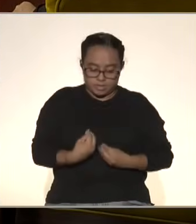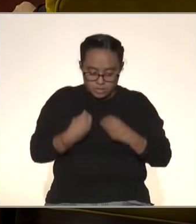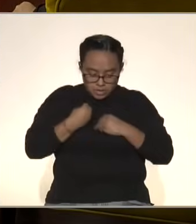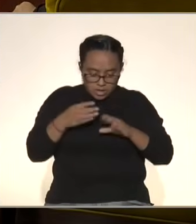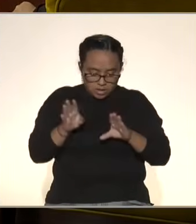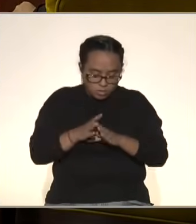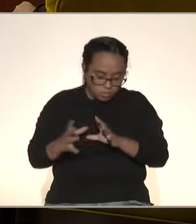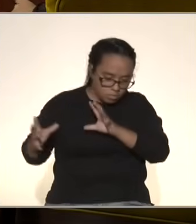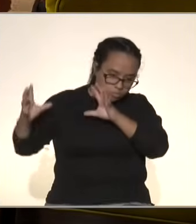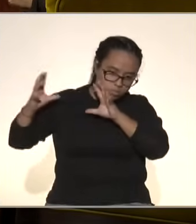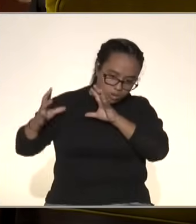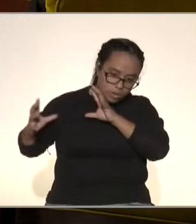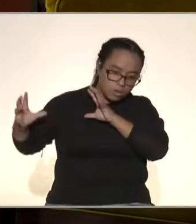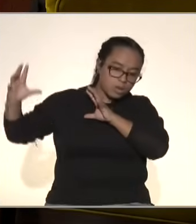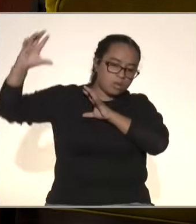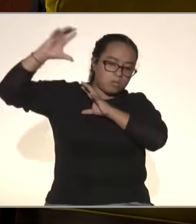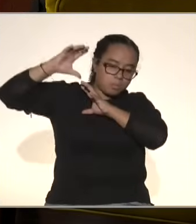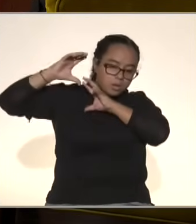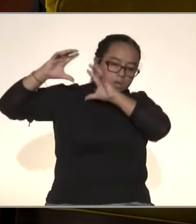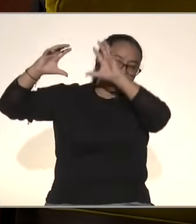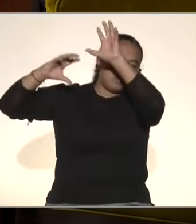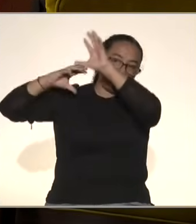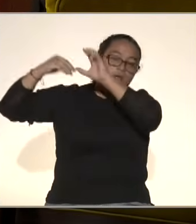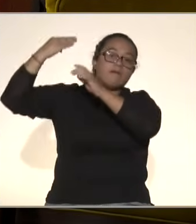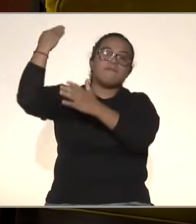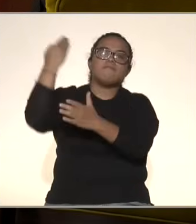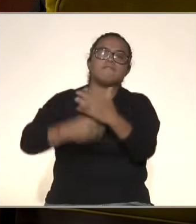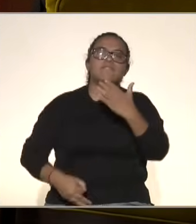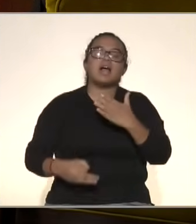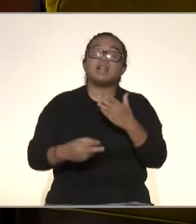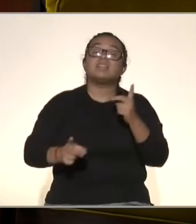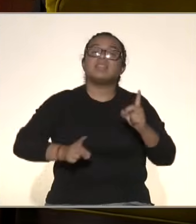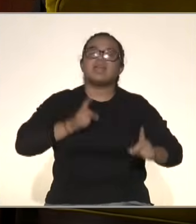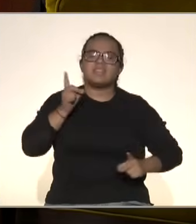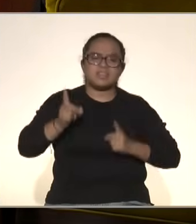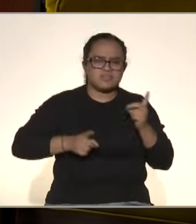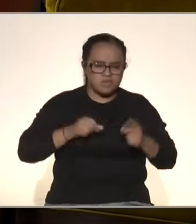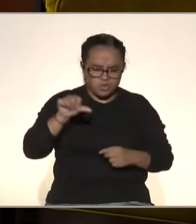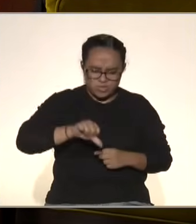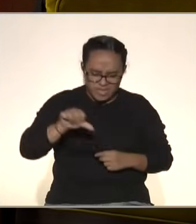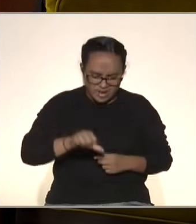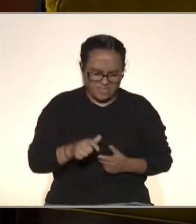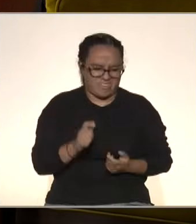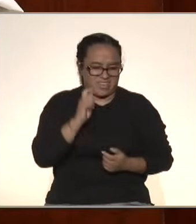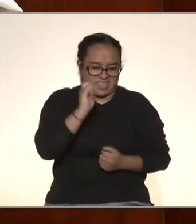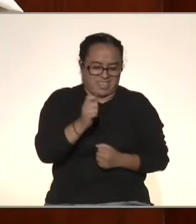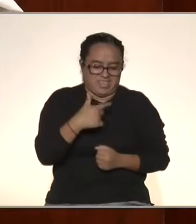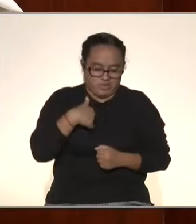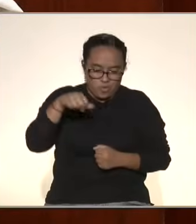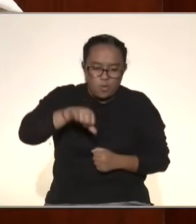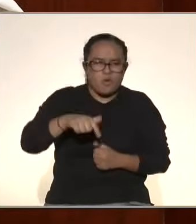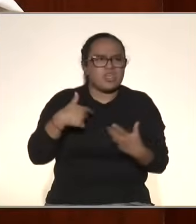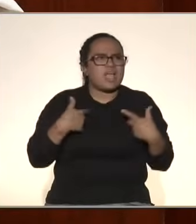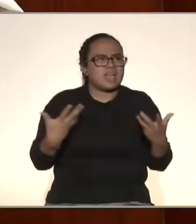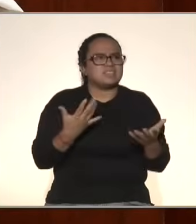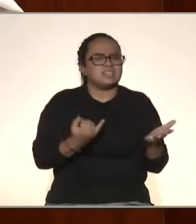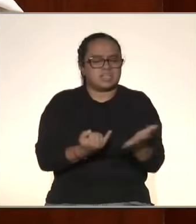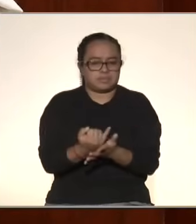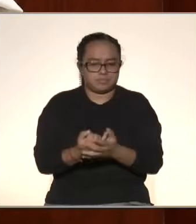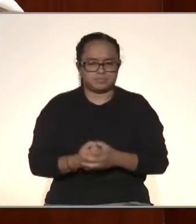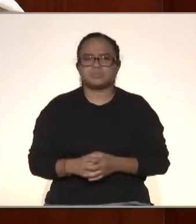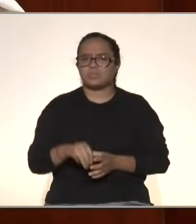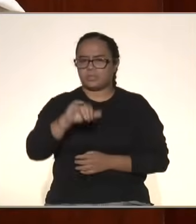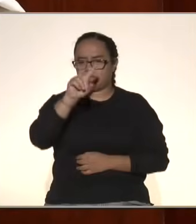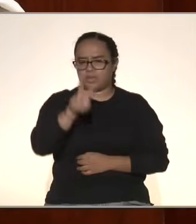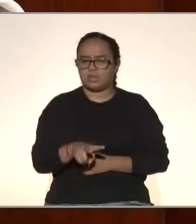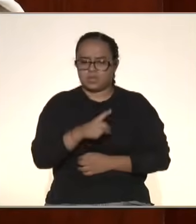y no nos deja vivir el momento, no nos deja vivir el hoy, no nos deja decidir por lo de ahorita. Estoy de acuerdo en que sí hay que